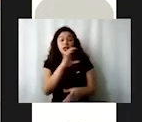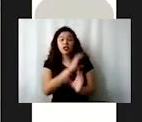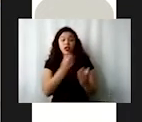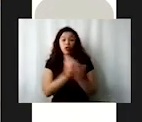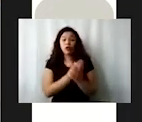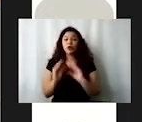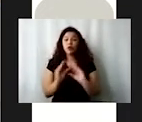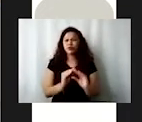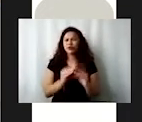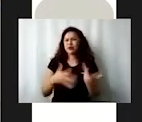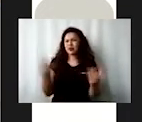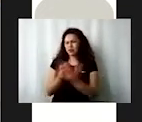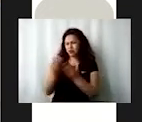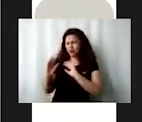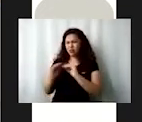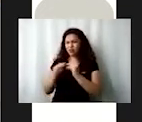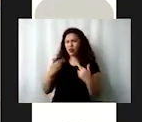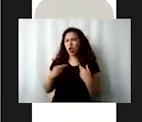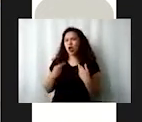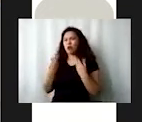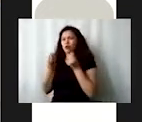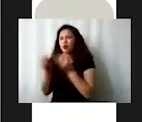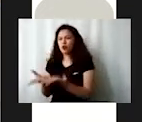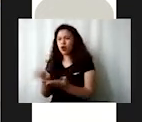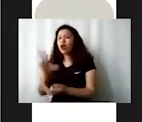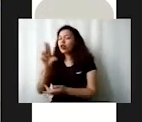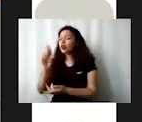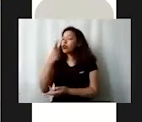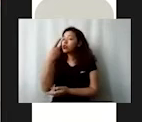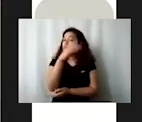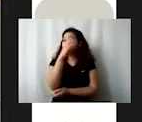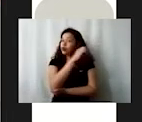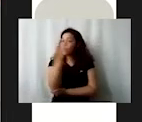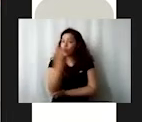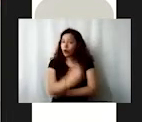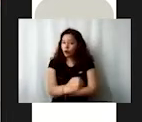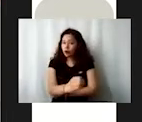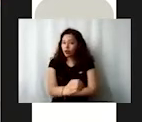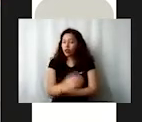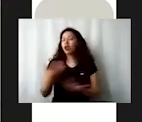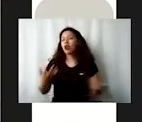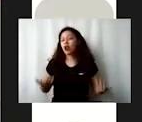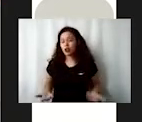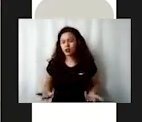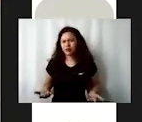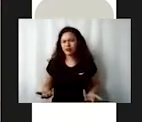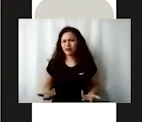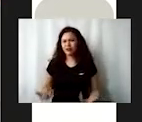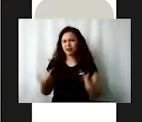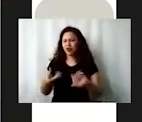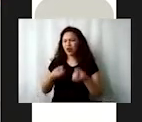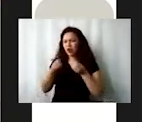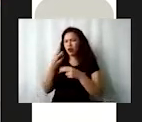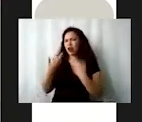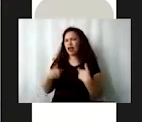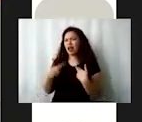regalo la capacitación, es una obligación de la empresa, no es un regalo que le esté haciendo a sus colaboradores,